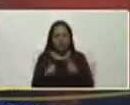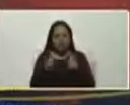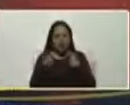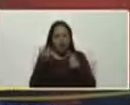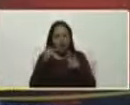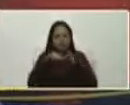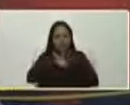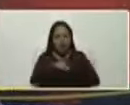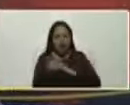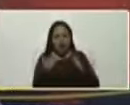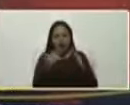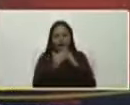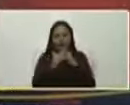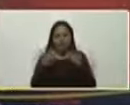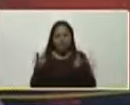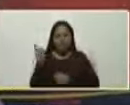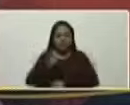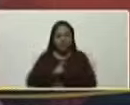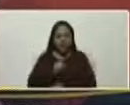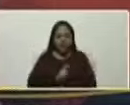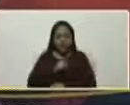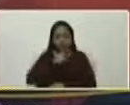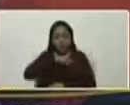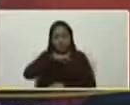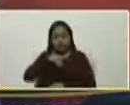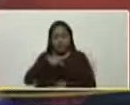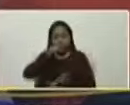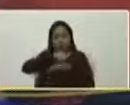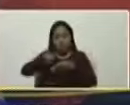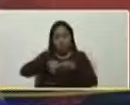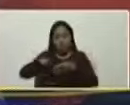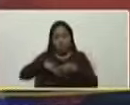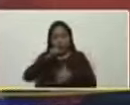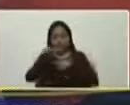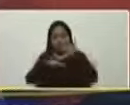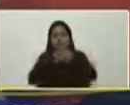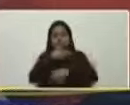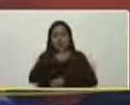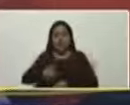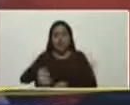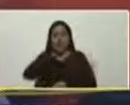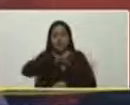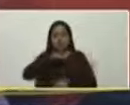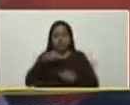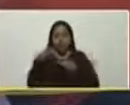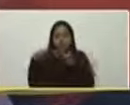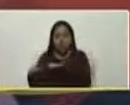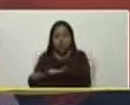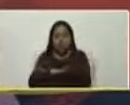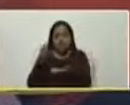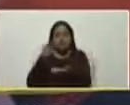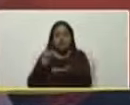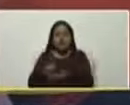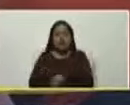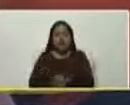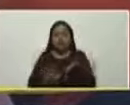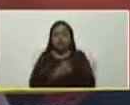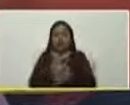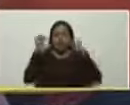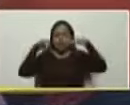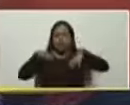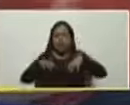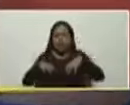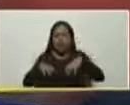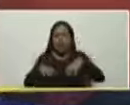hemos dado un reporte a través de la Vice Social más detallado cómo atender, por ejemplo, el hongo que se genera por el tema de la lluvia, del